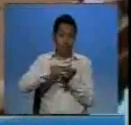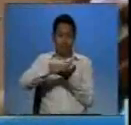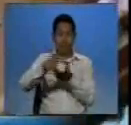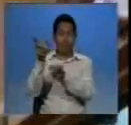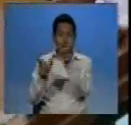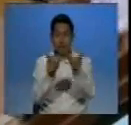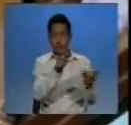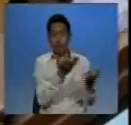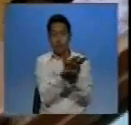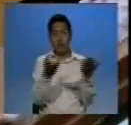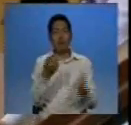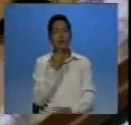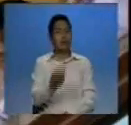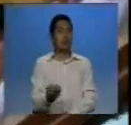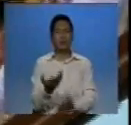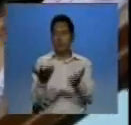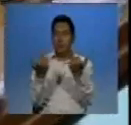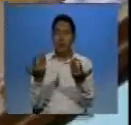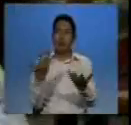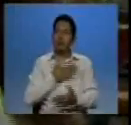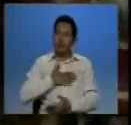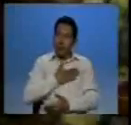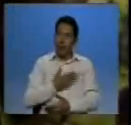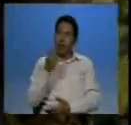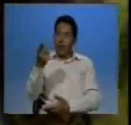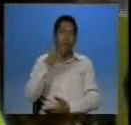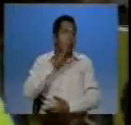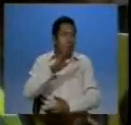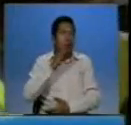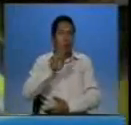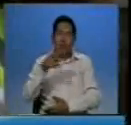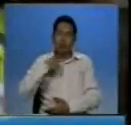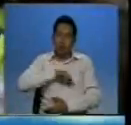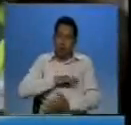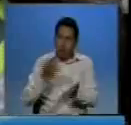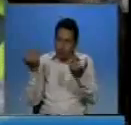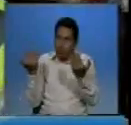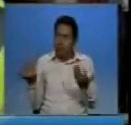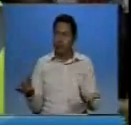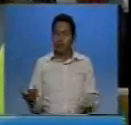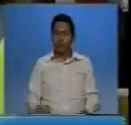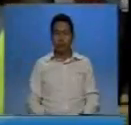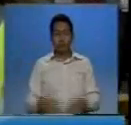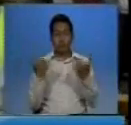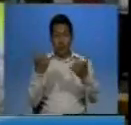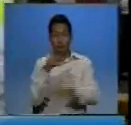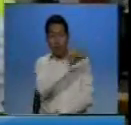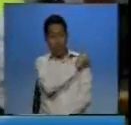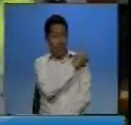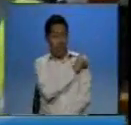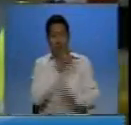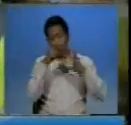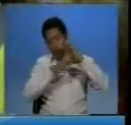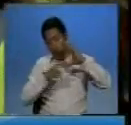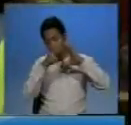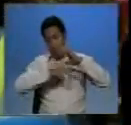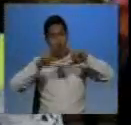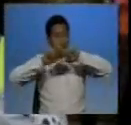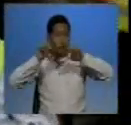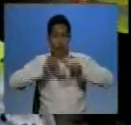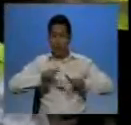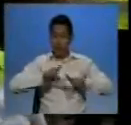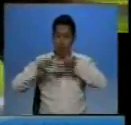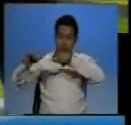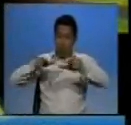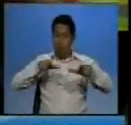exigieron que el funcionario cumpla con lo ofrecido en campaña. Hoy nos hemos movilizado delegaciones de mineros de todos los ángulos de